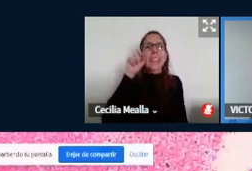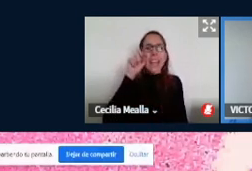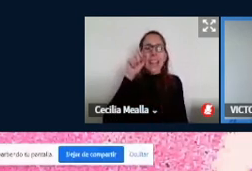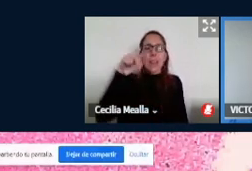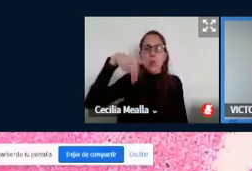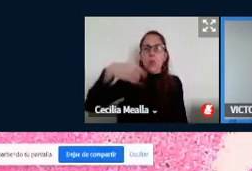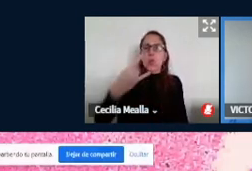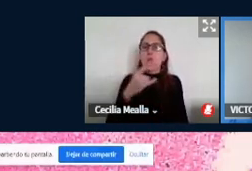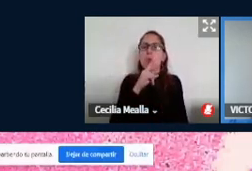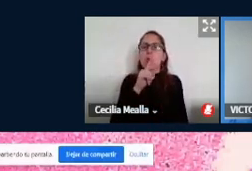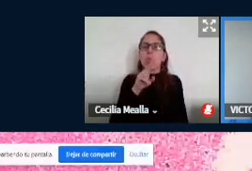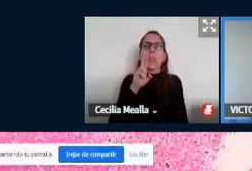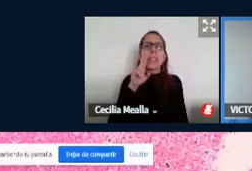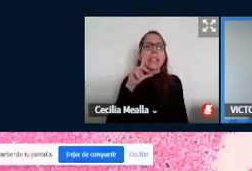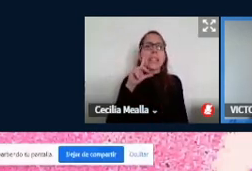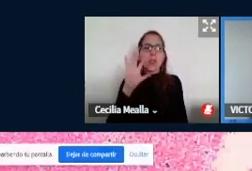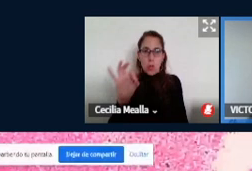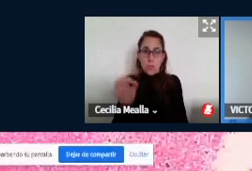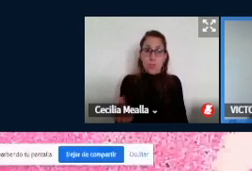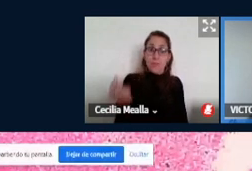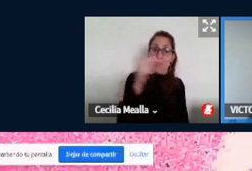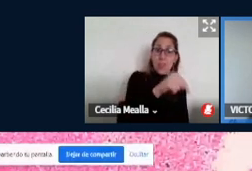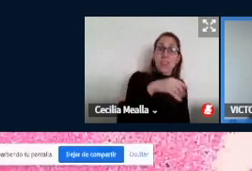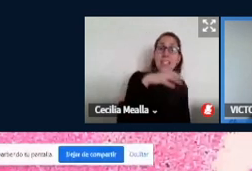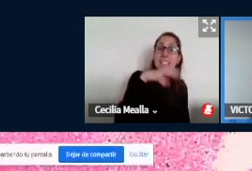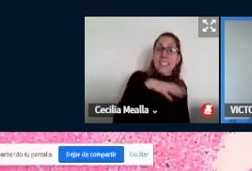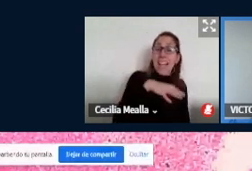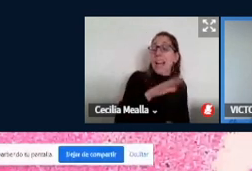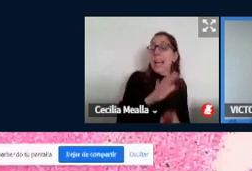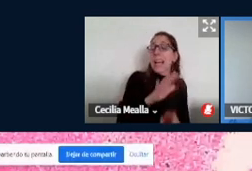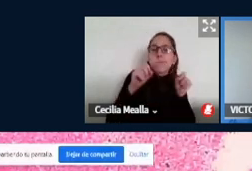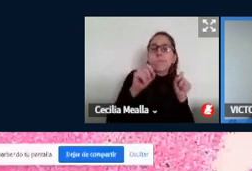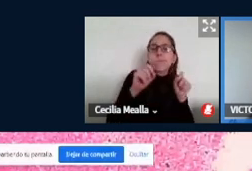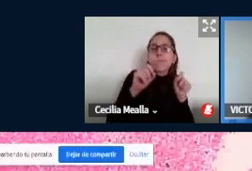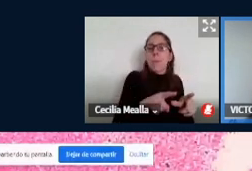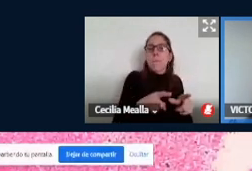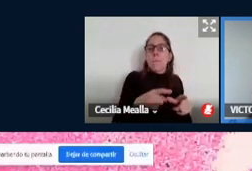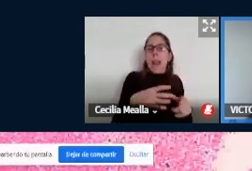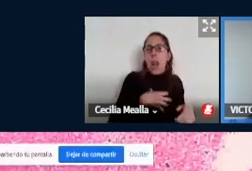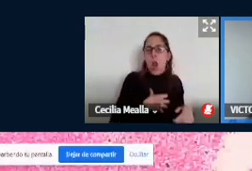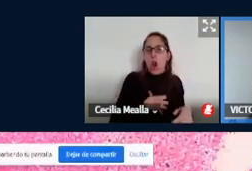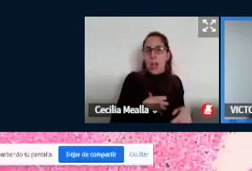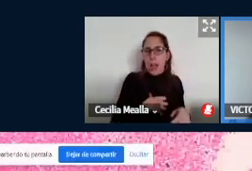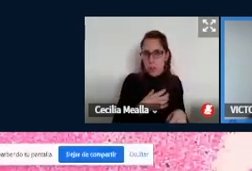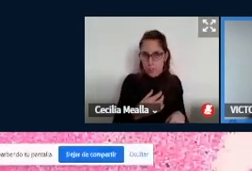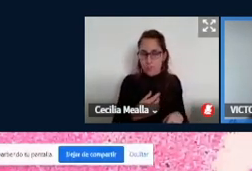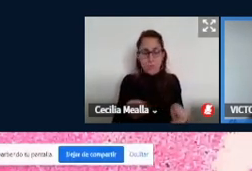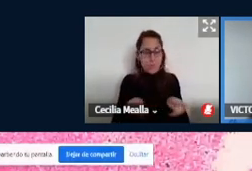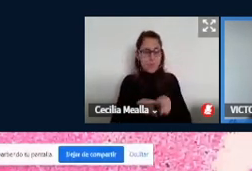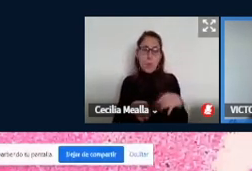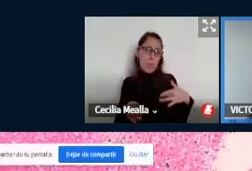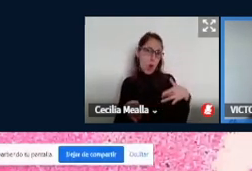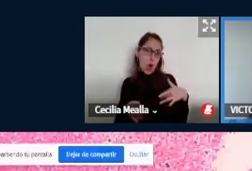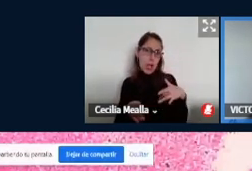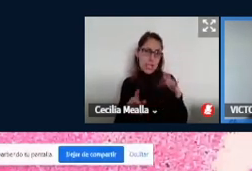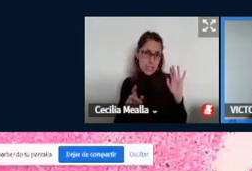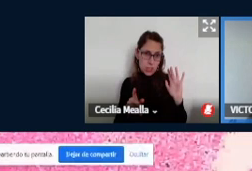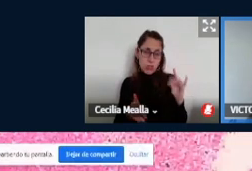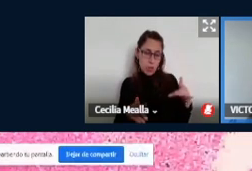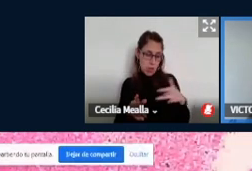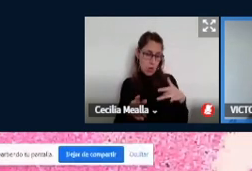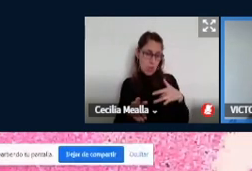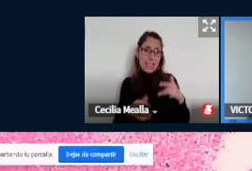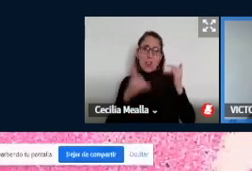es lo funcional del órgano. Lo mismo pasa en el corazón. En el corazón nosotros veíamos que teníamos tejido conectivo